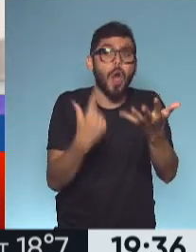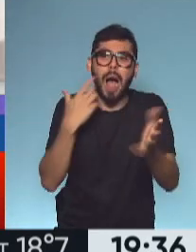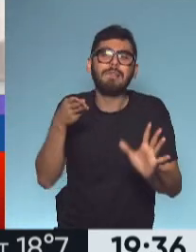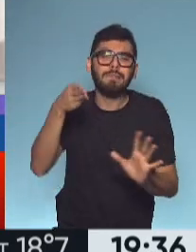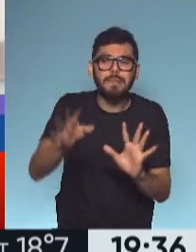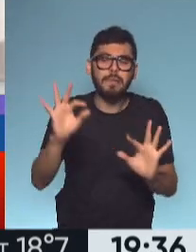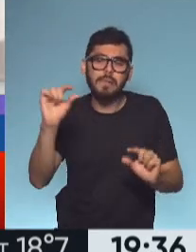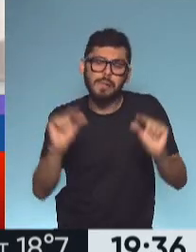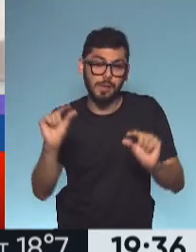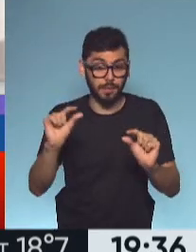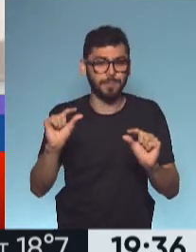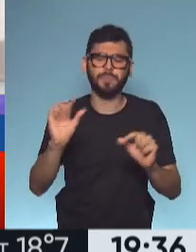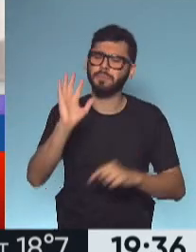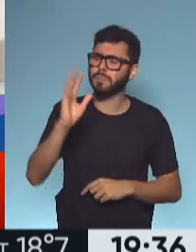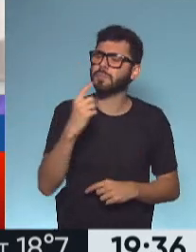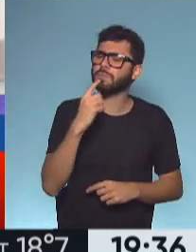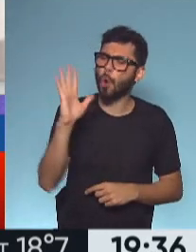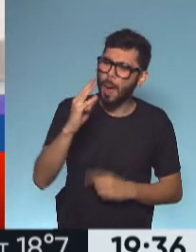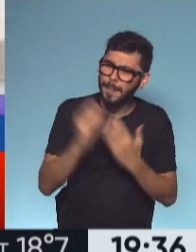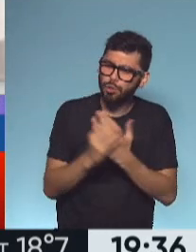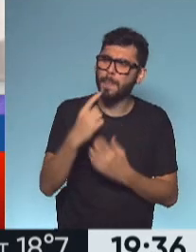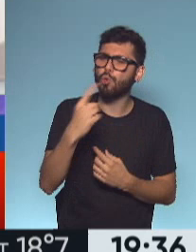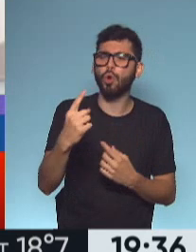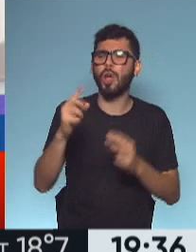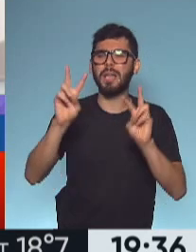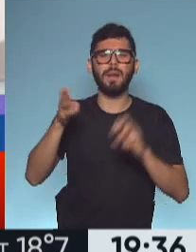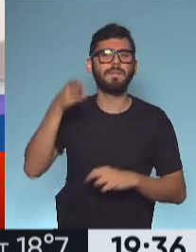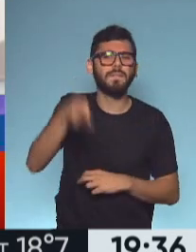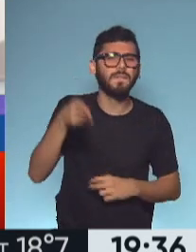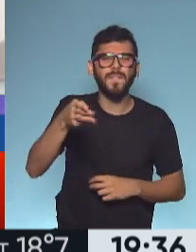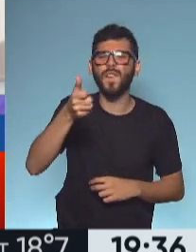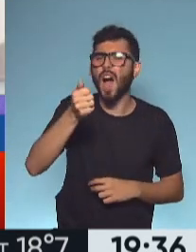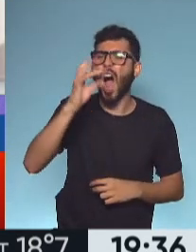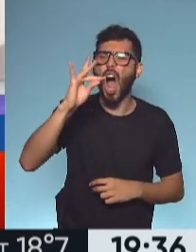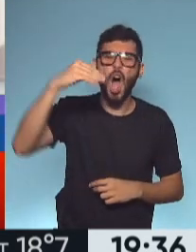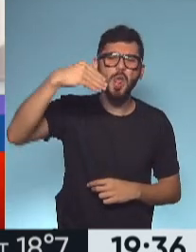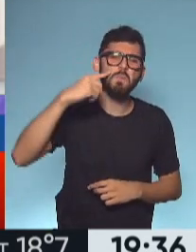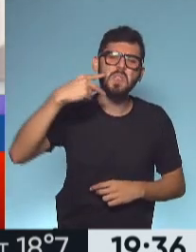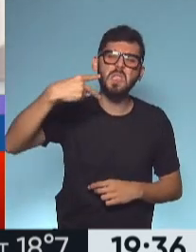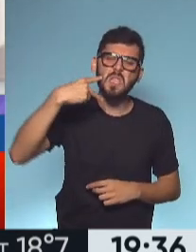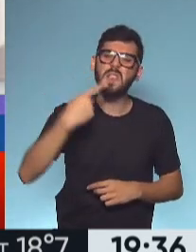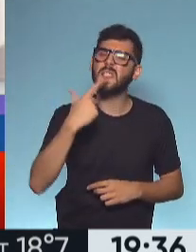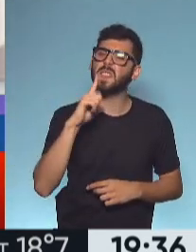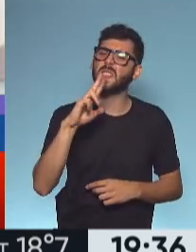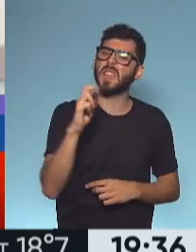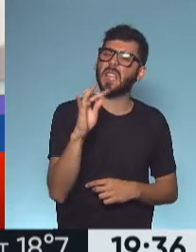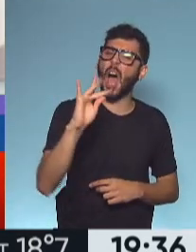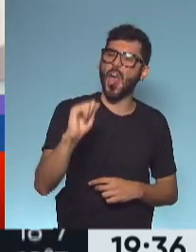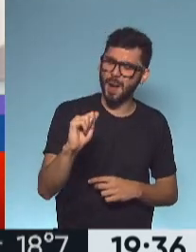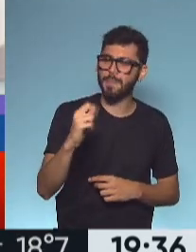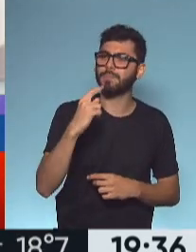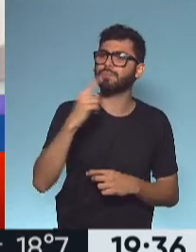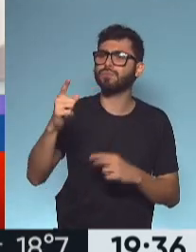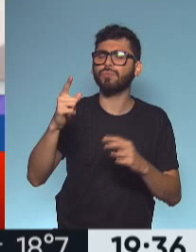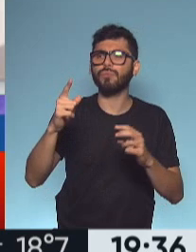Dos preguntas sobre la presencialidad administrada. La primera es si tienen pensado establecerlo a partir de parámetros